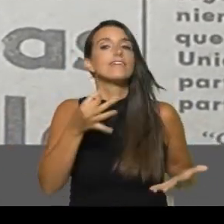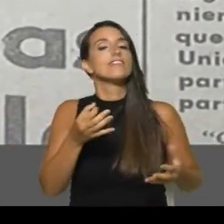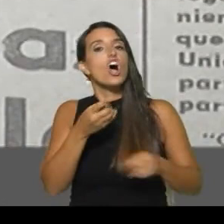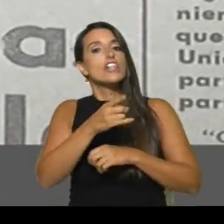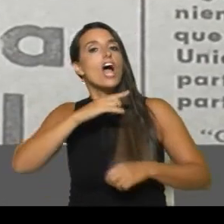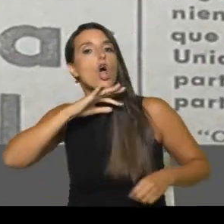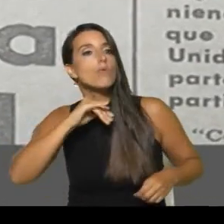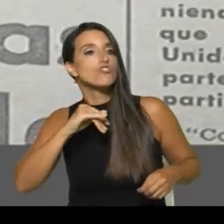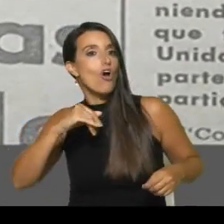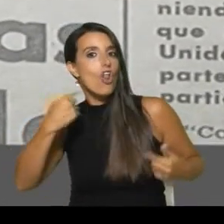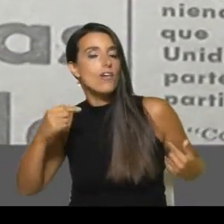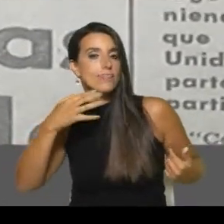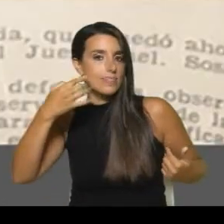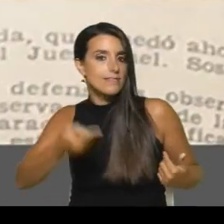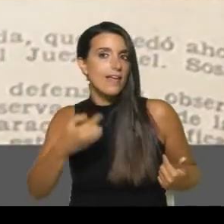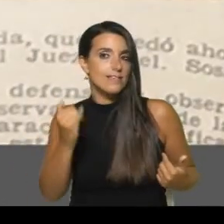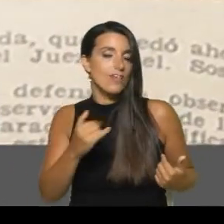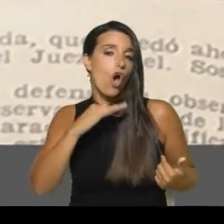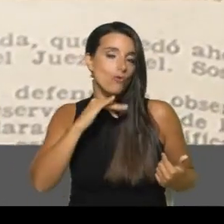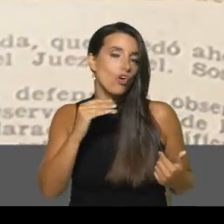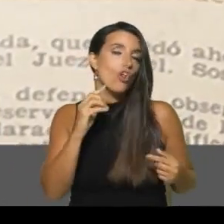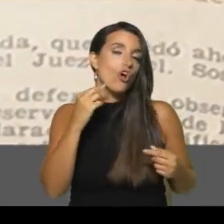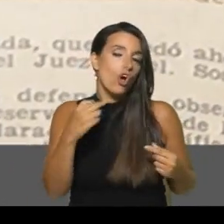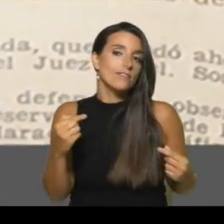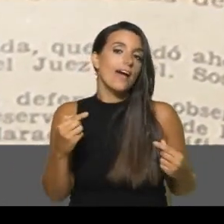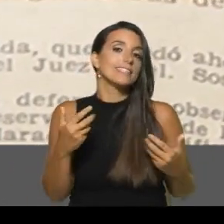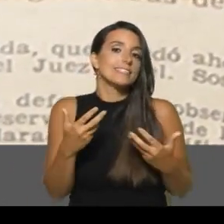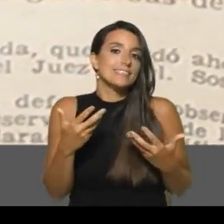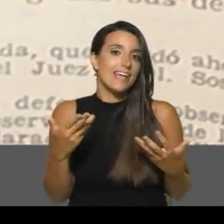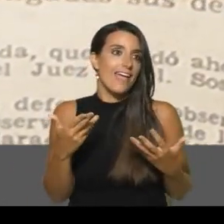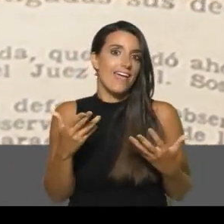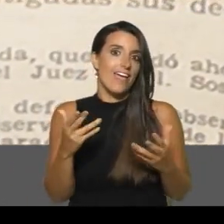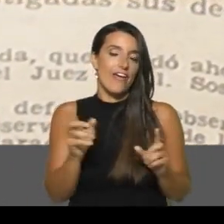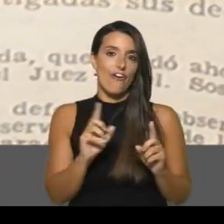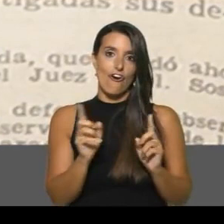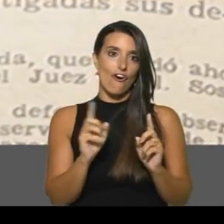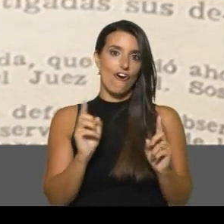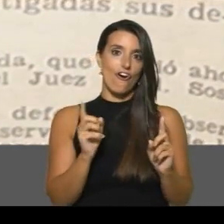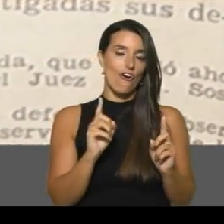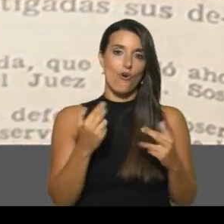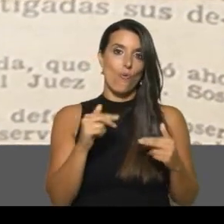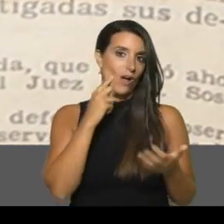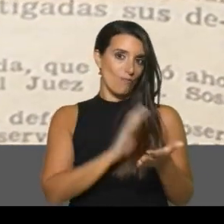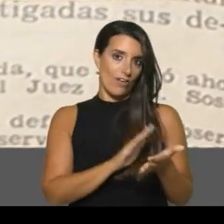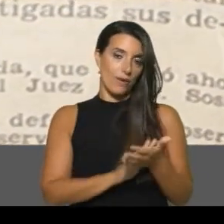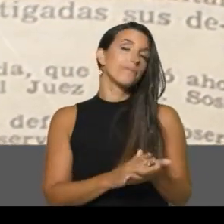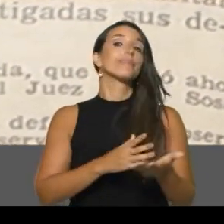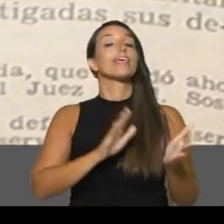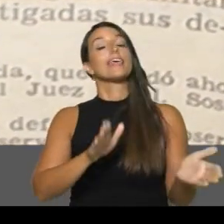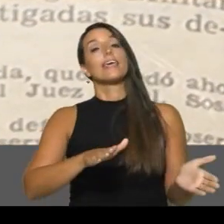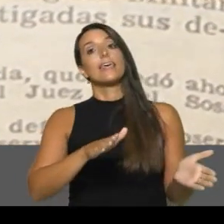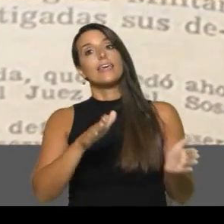o lo que se llamaba corrupción y todo lo demás muchas de las cosas cosas de las cuales no no fueron nunca se probaron